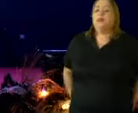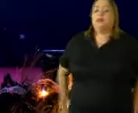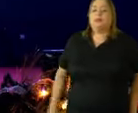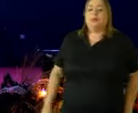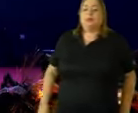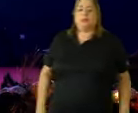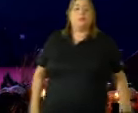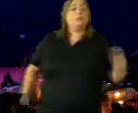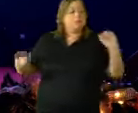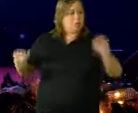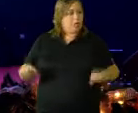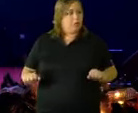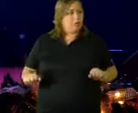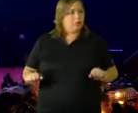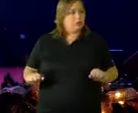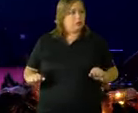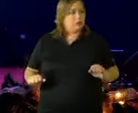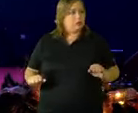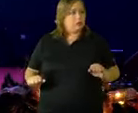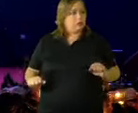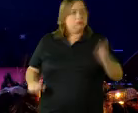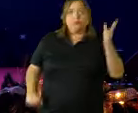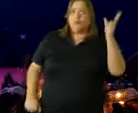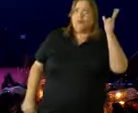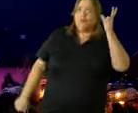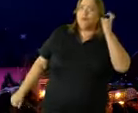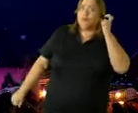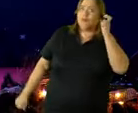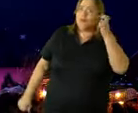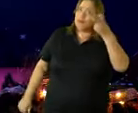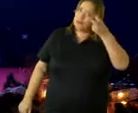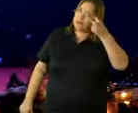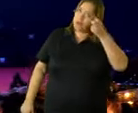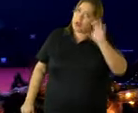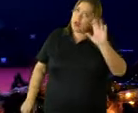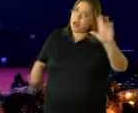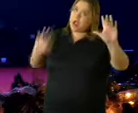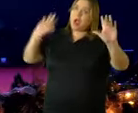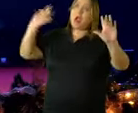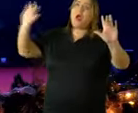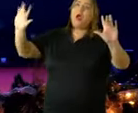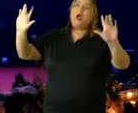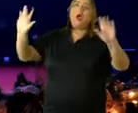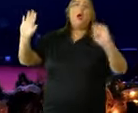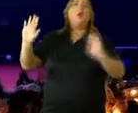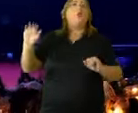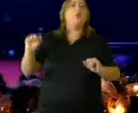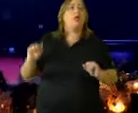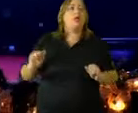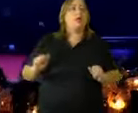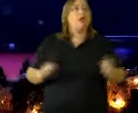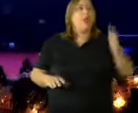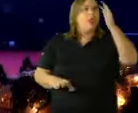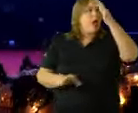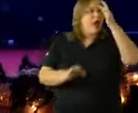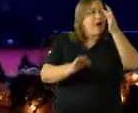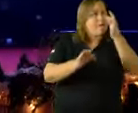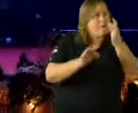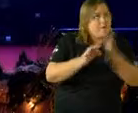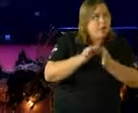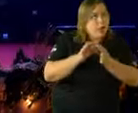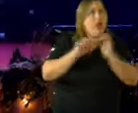oye. Nosotros hemos entrado en un mundo diferente, donde lo invisible se hace visible por lo que nosotros